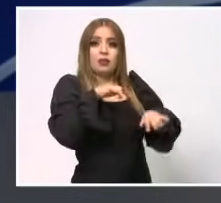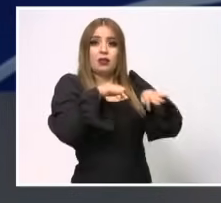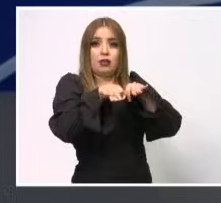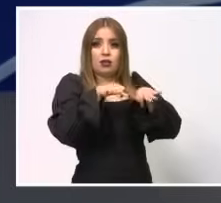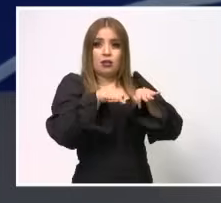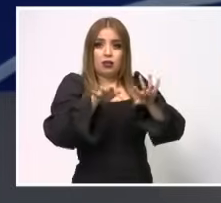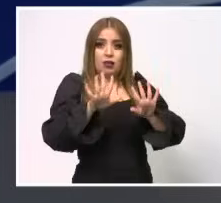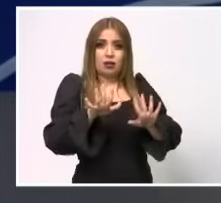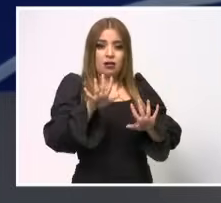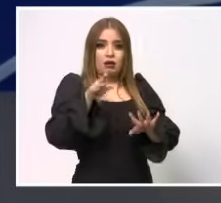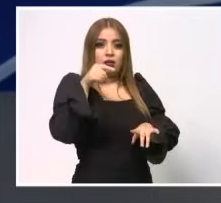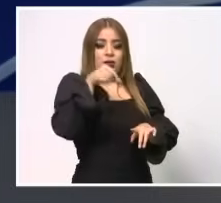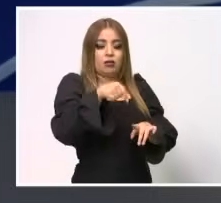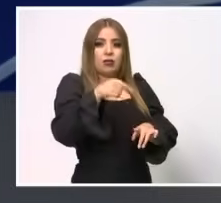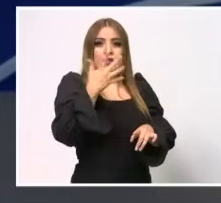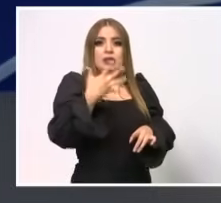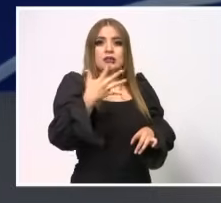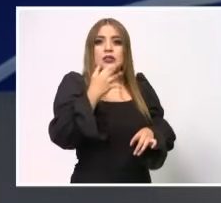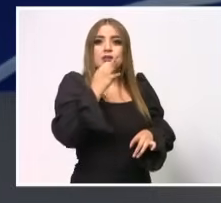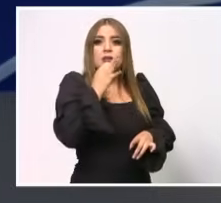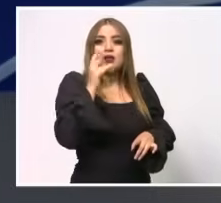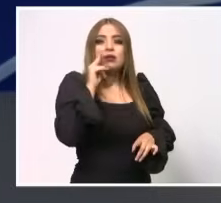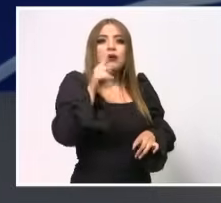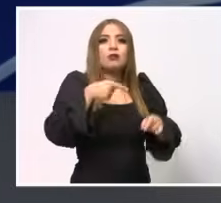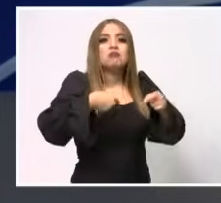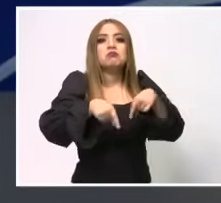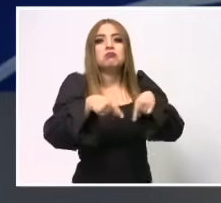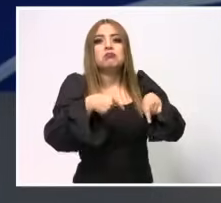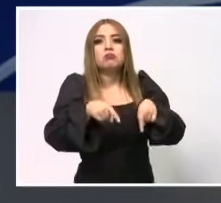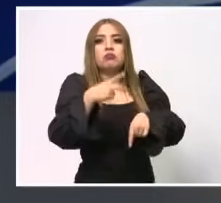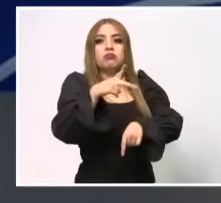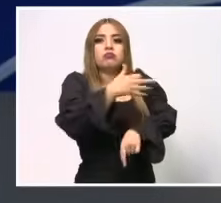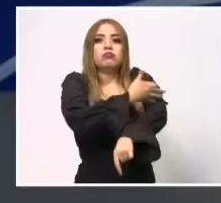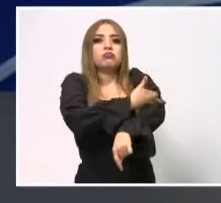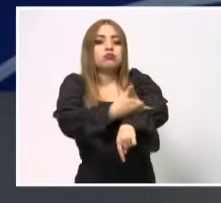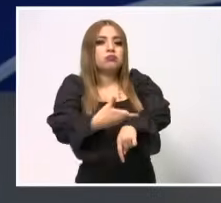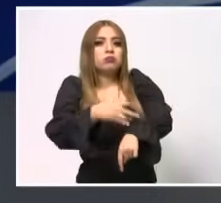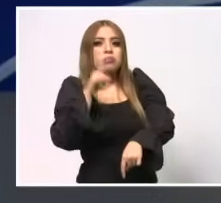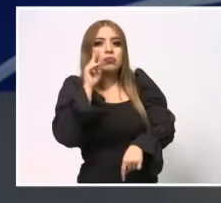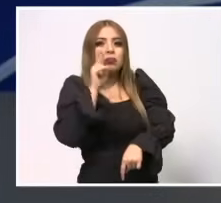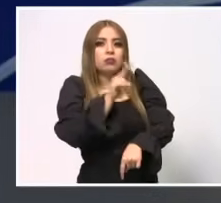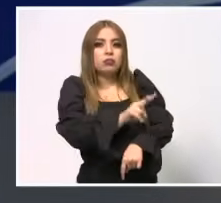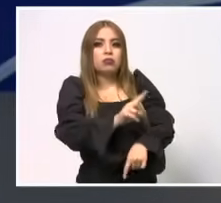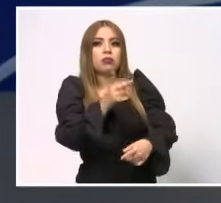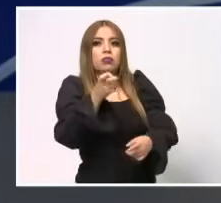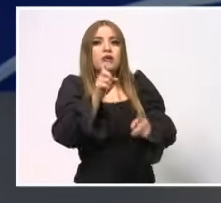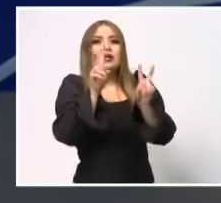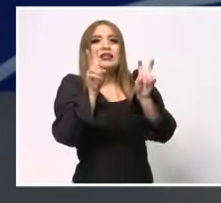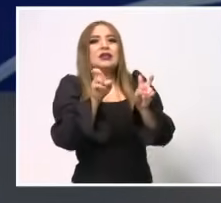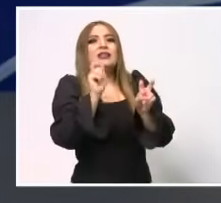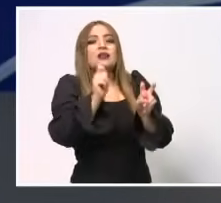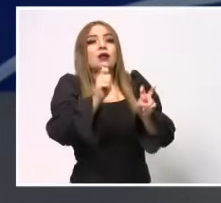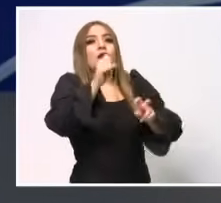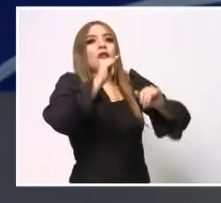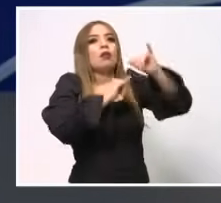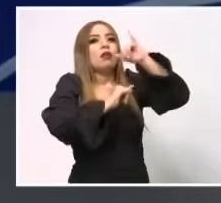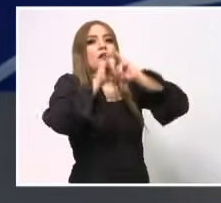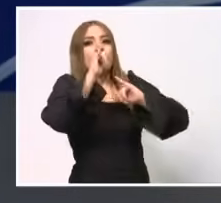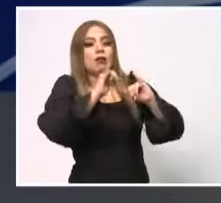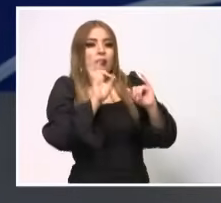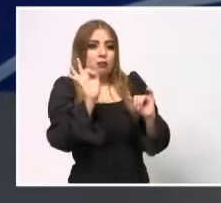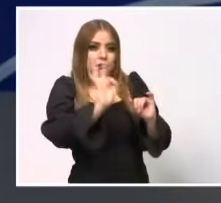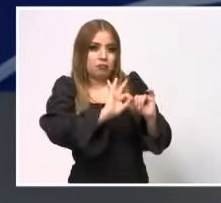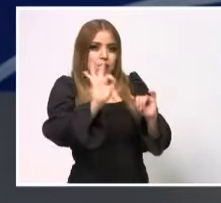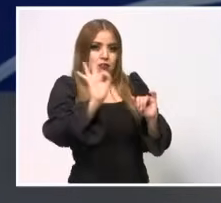bajó los últimos 15 minutos a ver el partido la familia ahí evidentemente con el tema del alcohol puede generarse algún tipo de